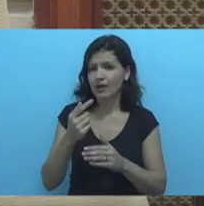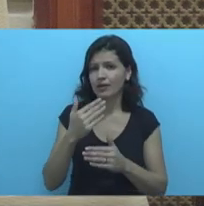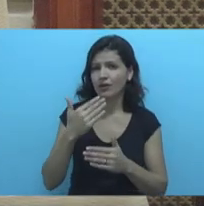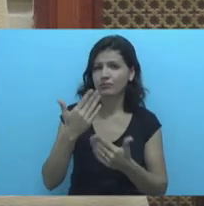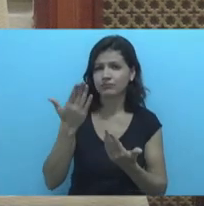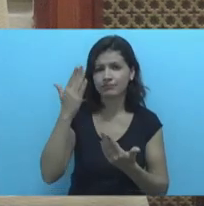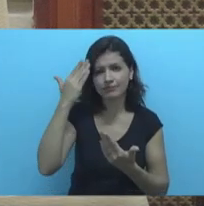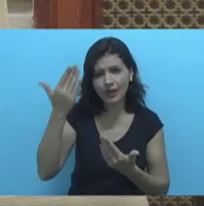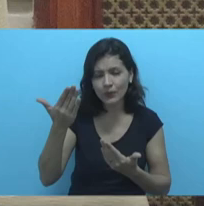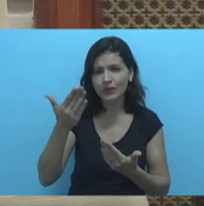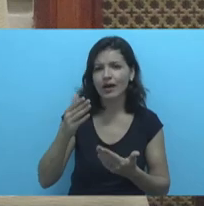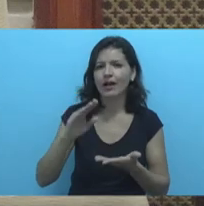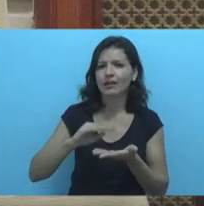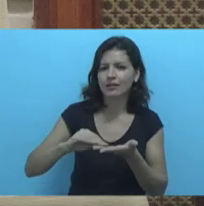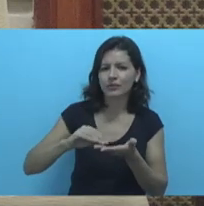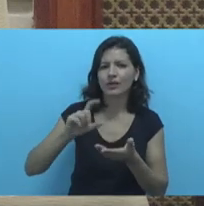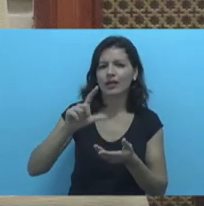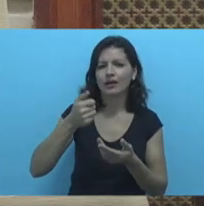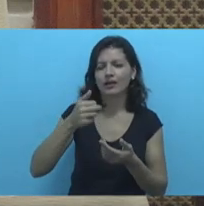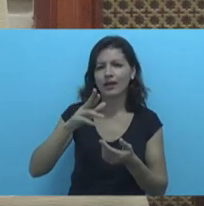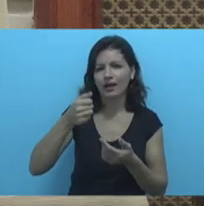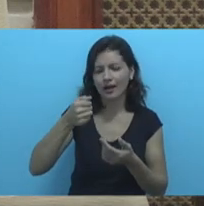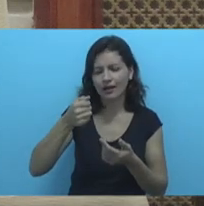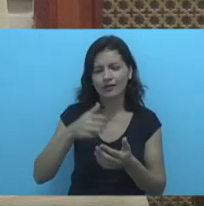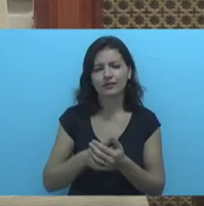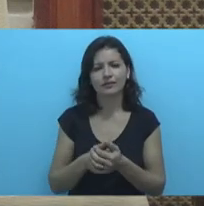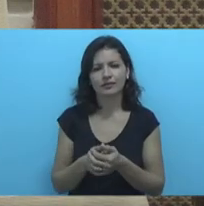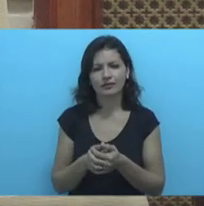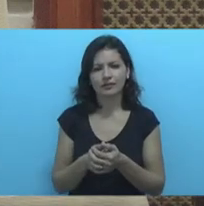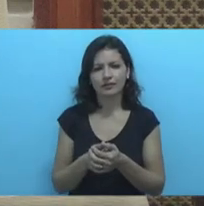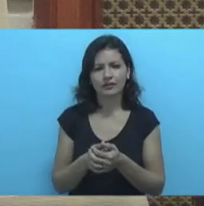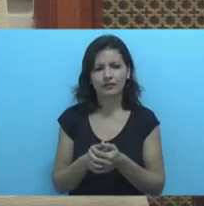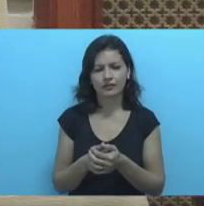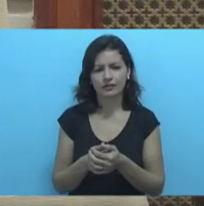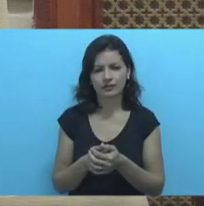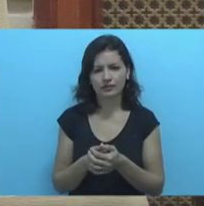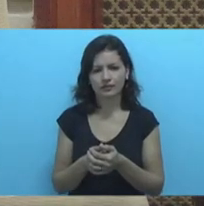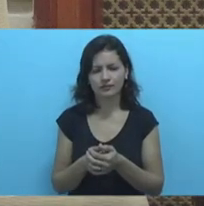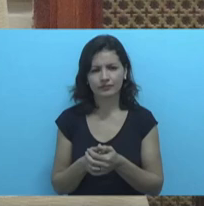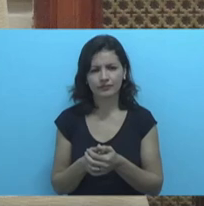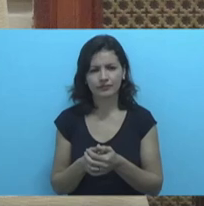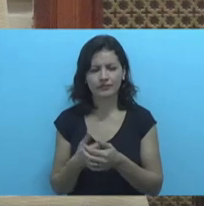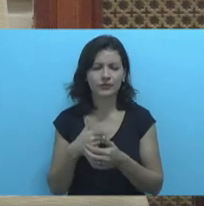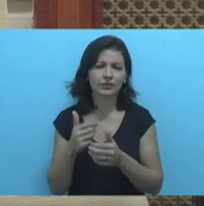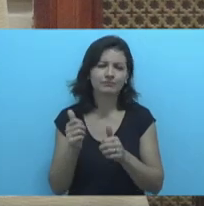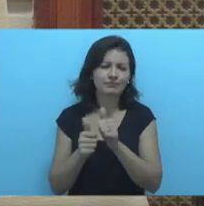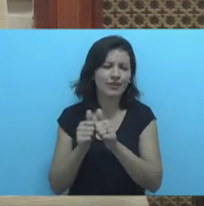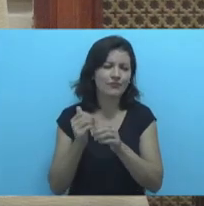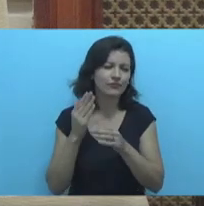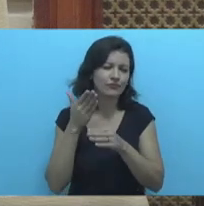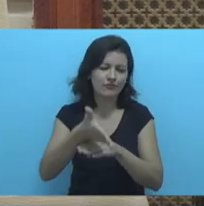no pude saludar el otro día cuando me acerqué al paso de la caravana en la Biblioteca